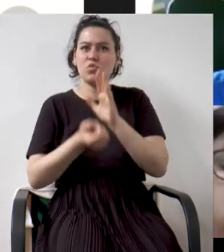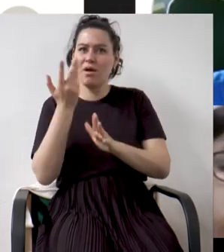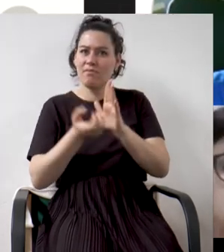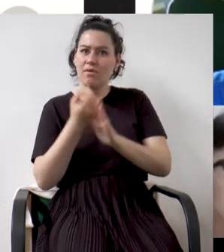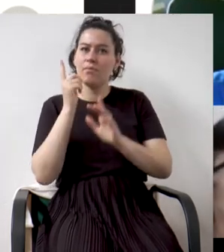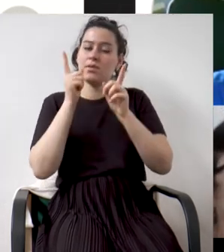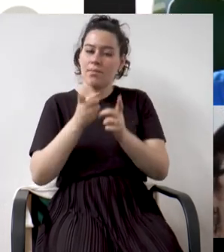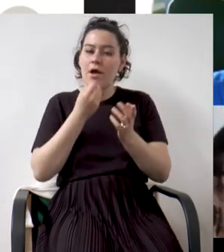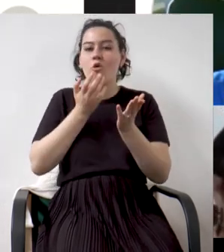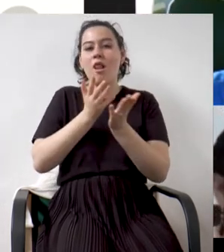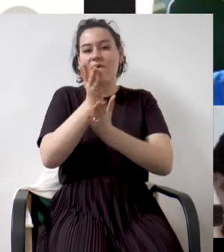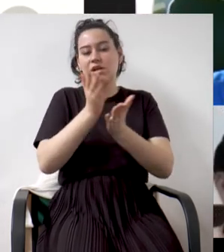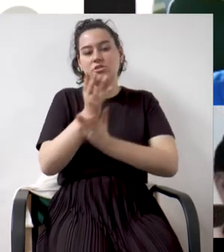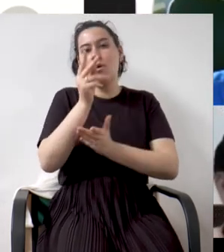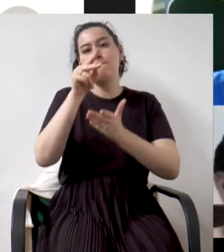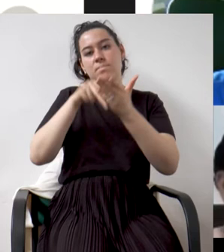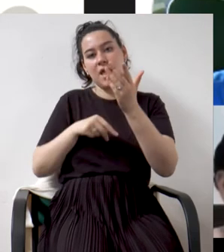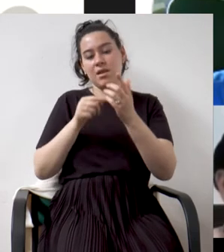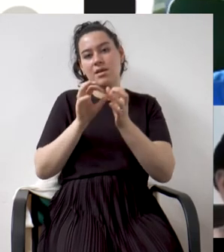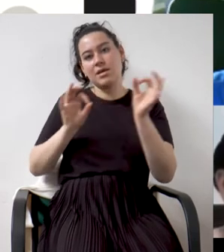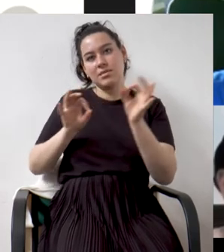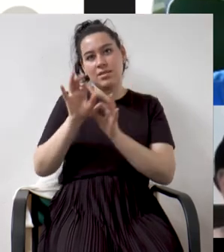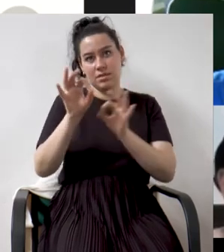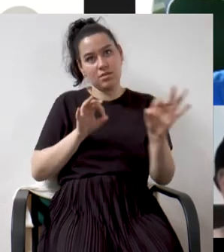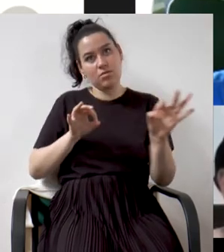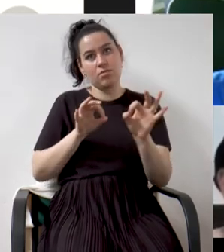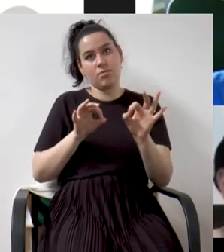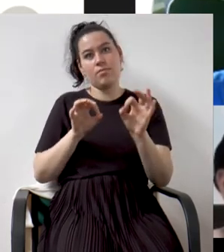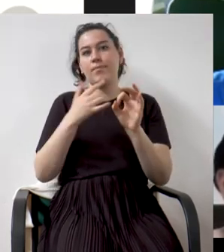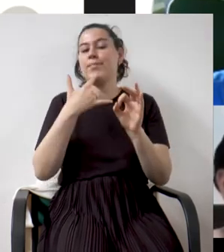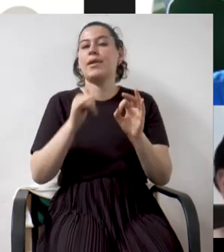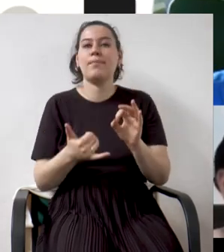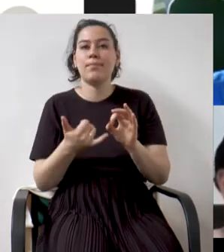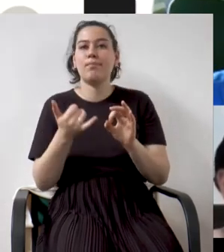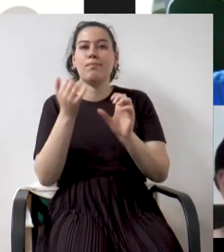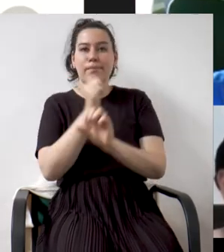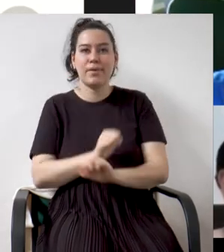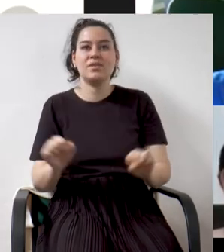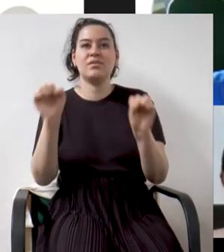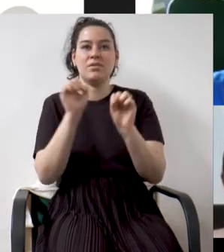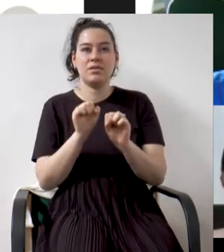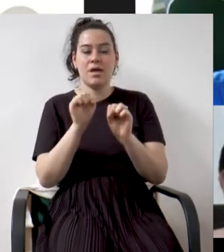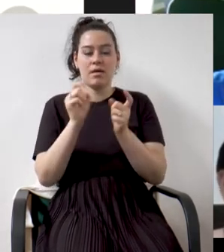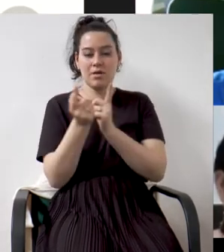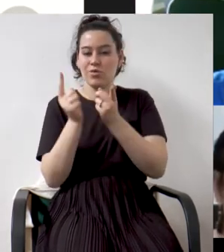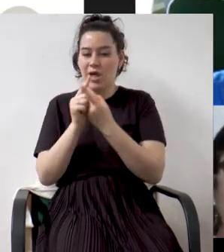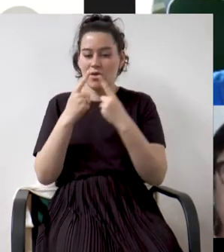de elaboración de un plan estratégico tiene otros productos, que es, por ejemplo, la posibilidad de encontrarnos y discutir